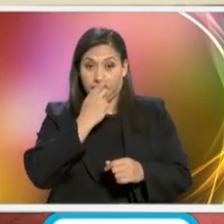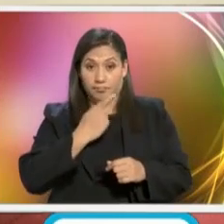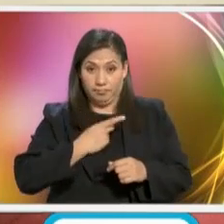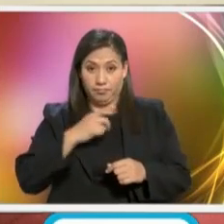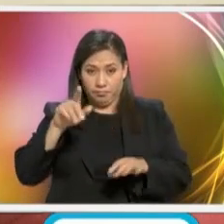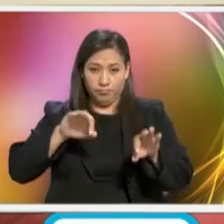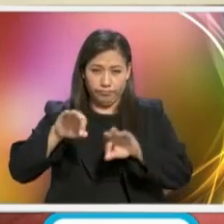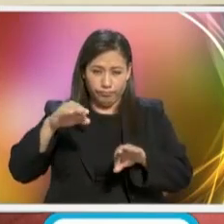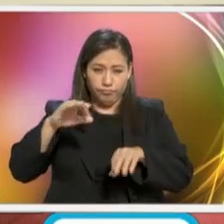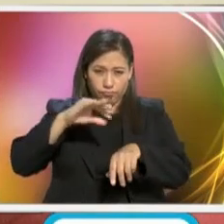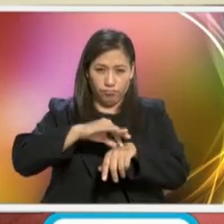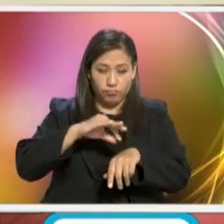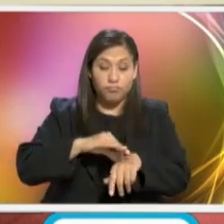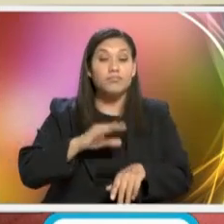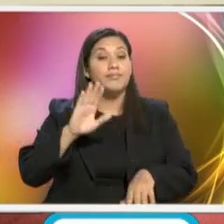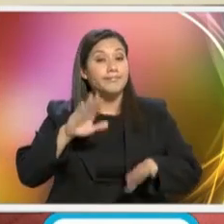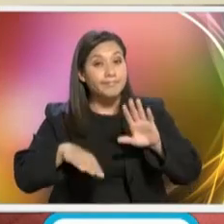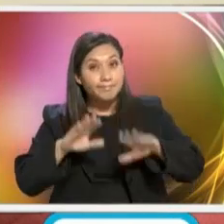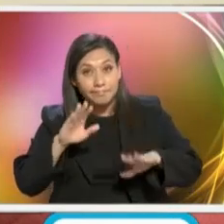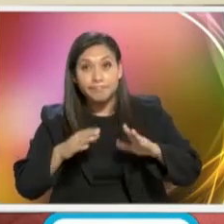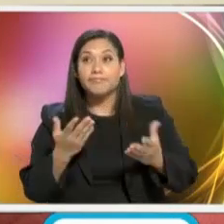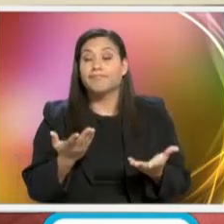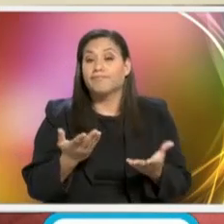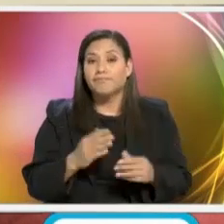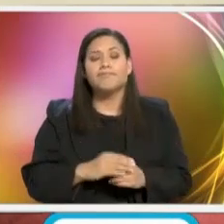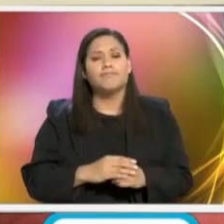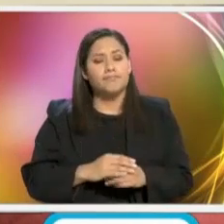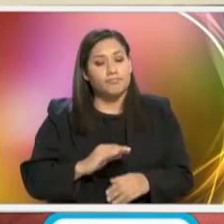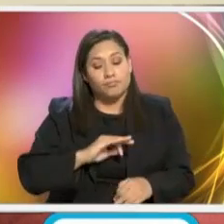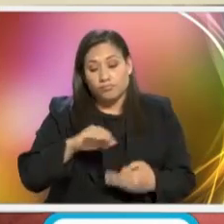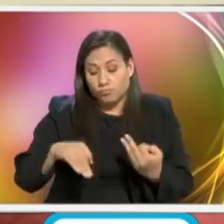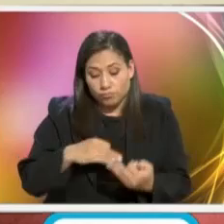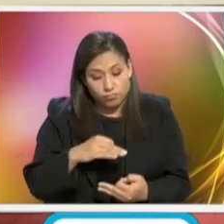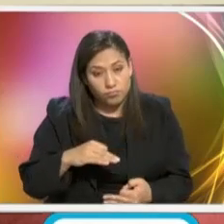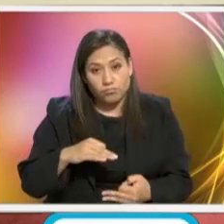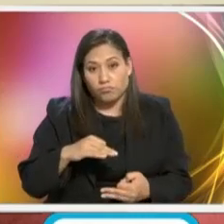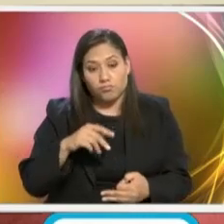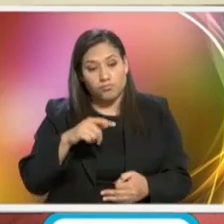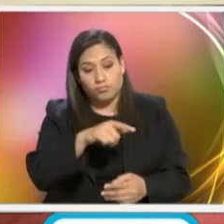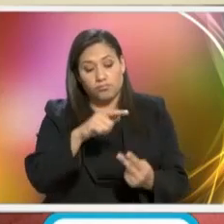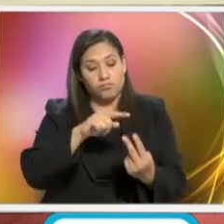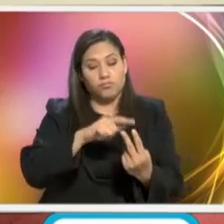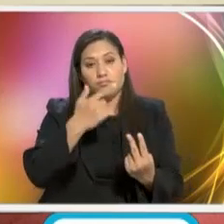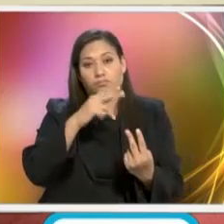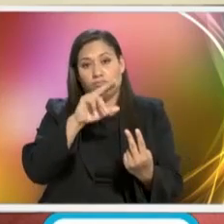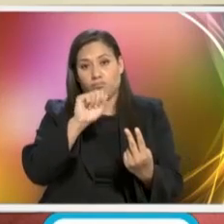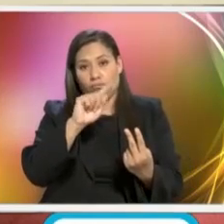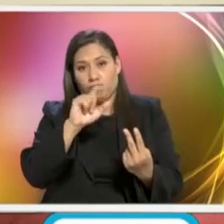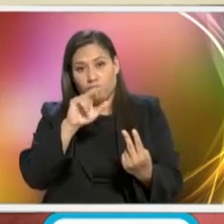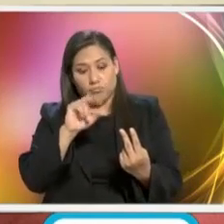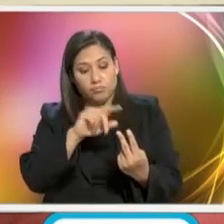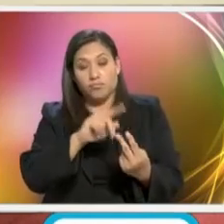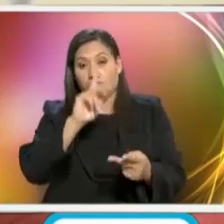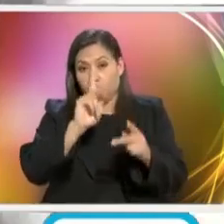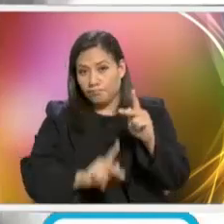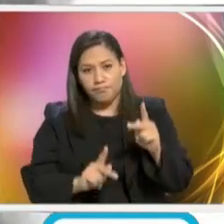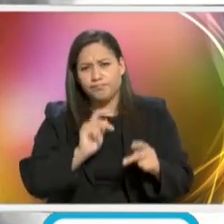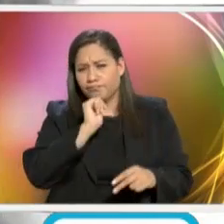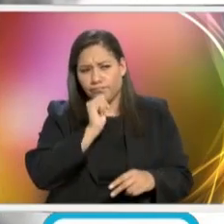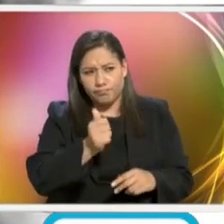que realmente en un momento dado todos hicimos lo que Gustavo, lo que pasa es que Gustavo no paró. Y bueno, pues en